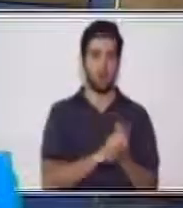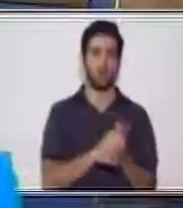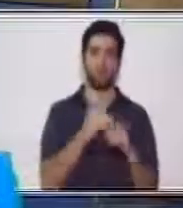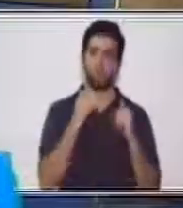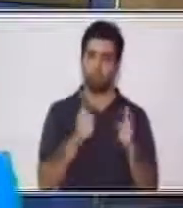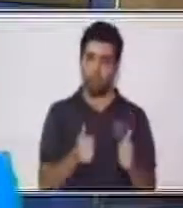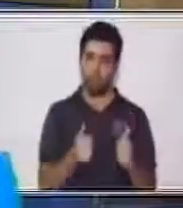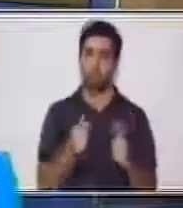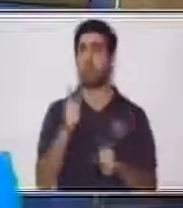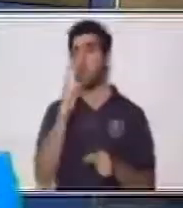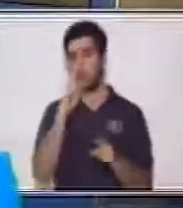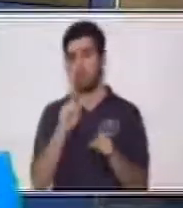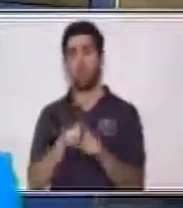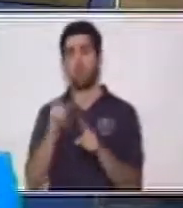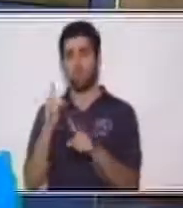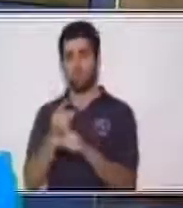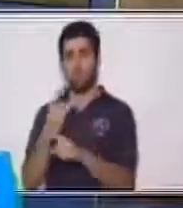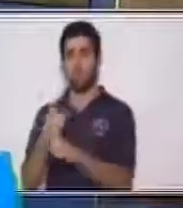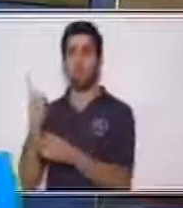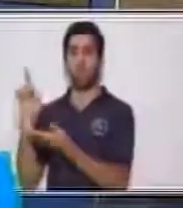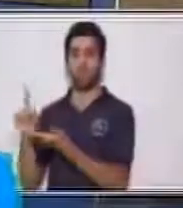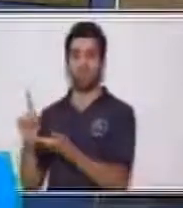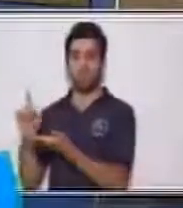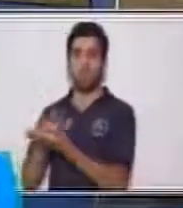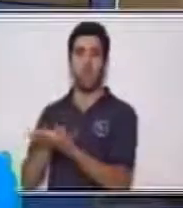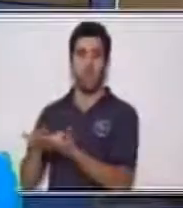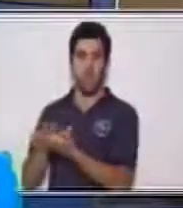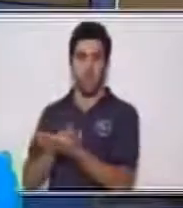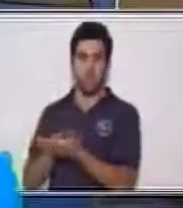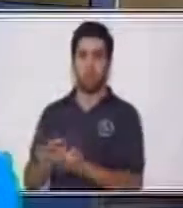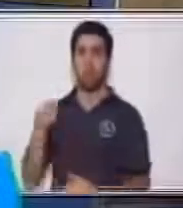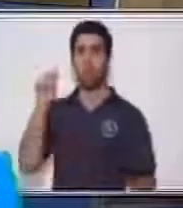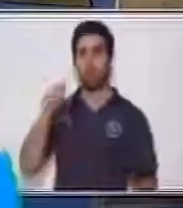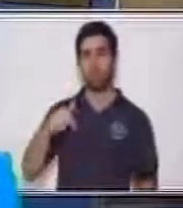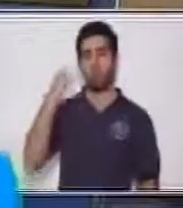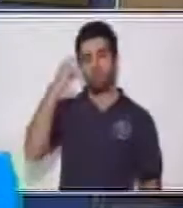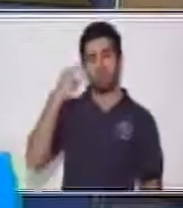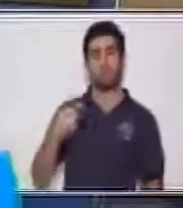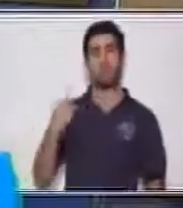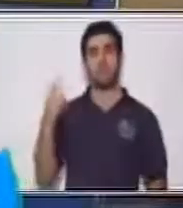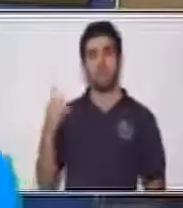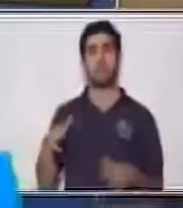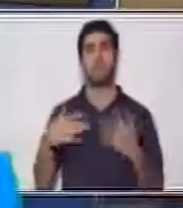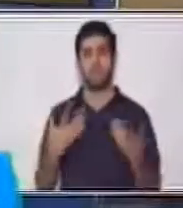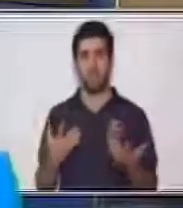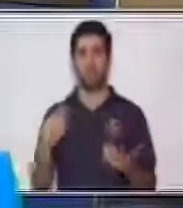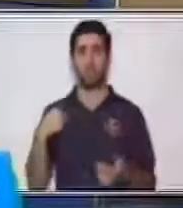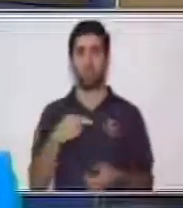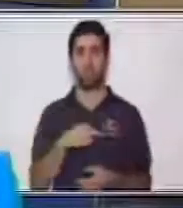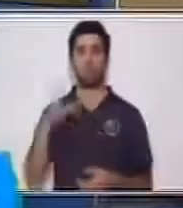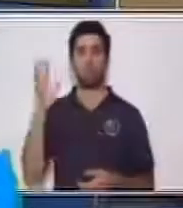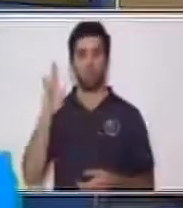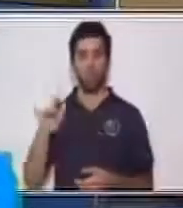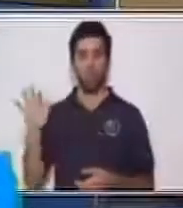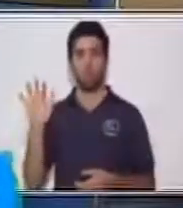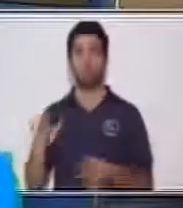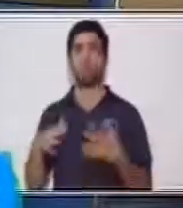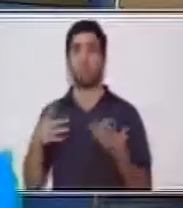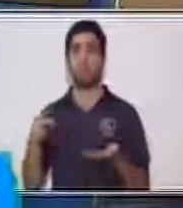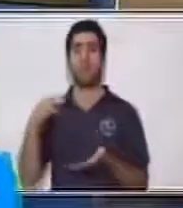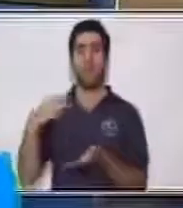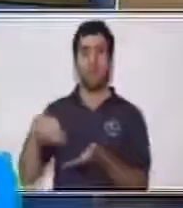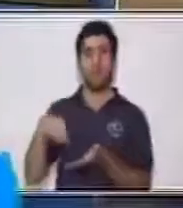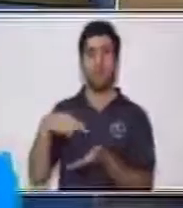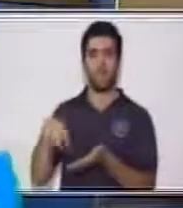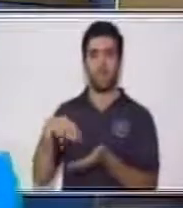gel, mucho mejor. Muy bien, el día de hoy, como todos los días, vamos a bailar y a cantar